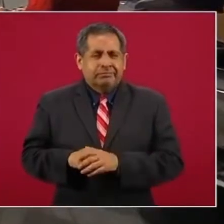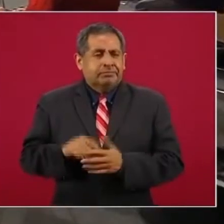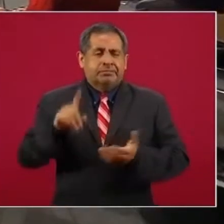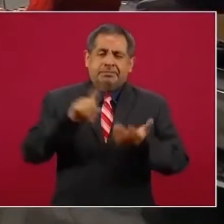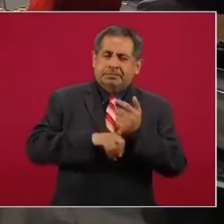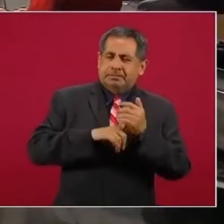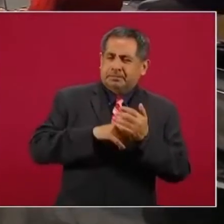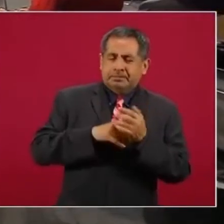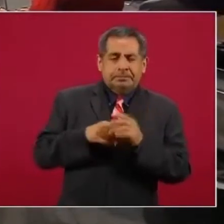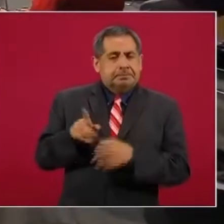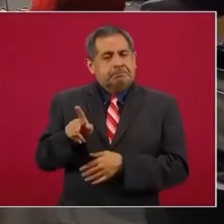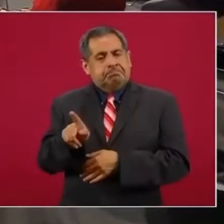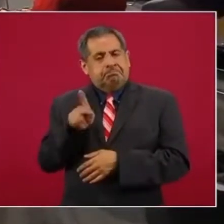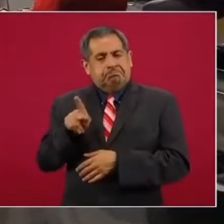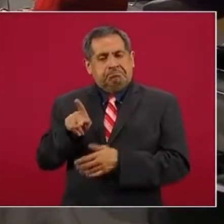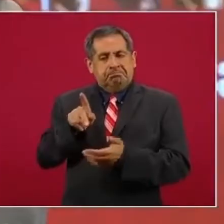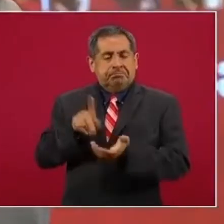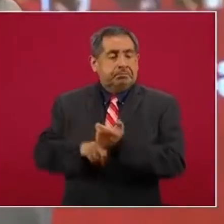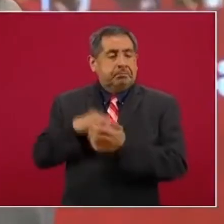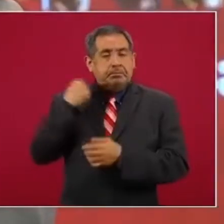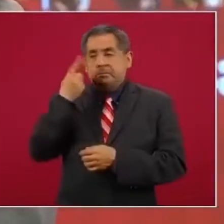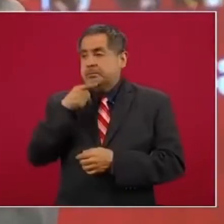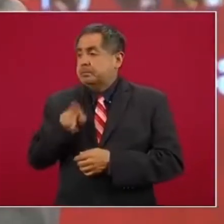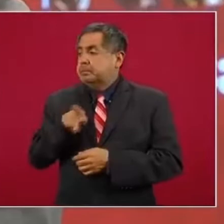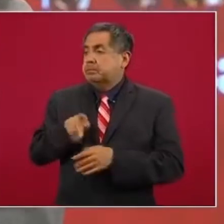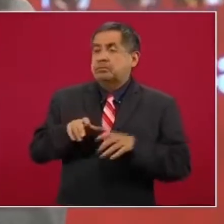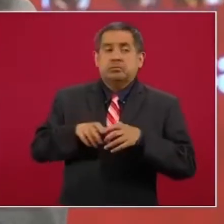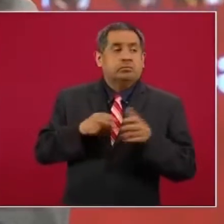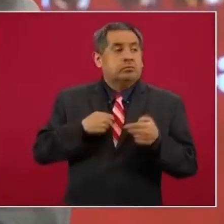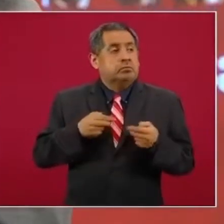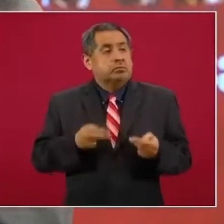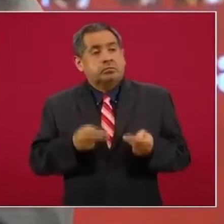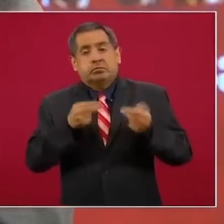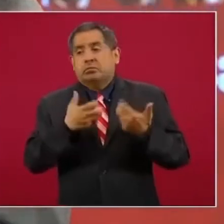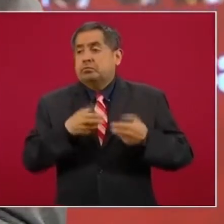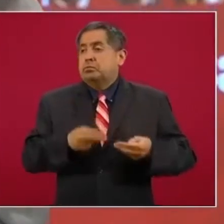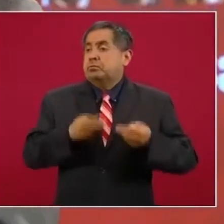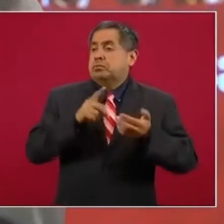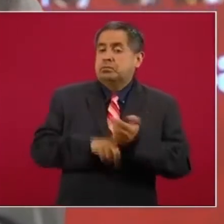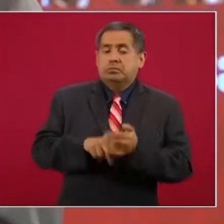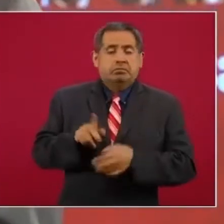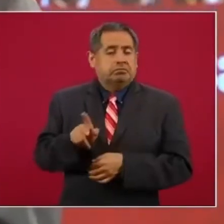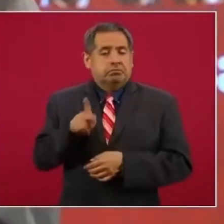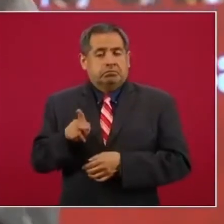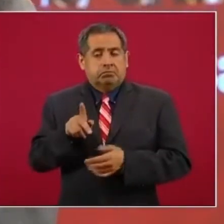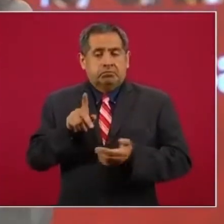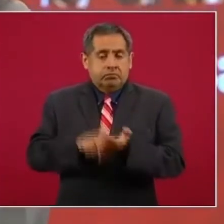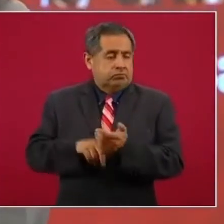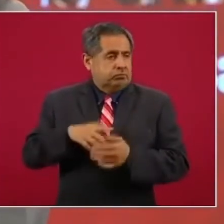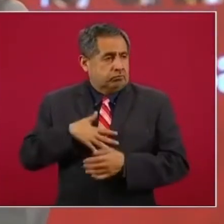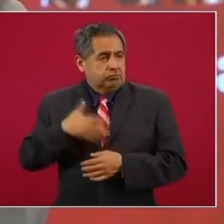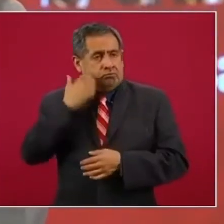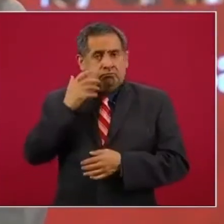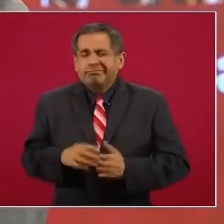disfrazaban como empresarios, se disfrazaban de hombres de negocios